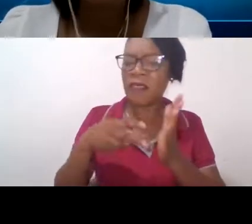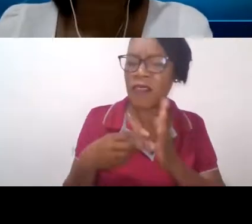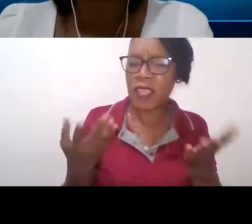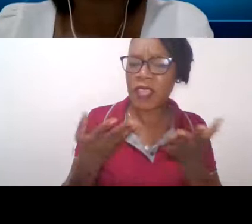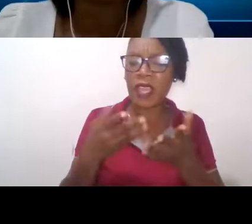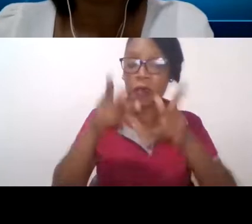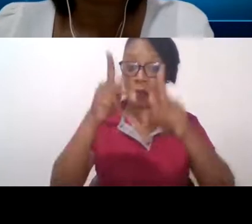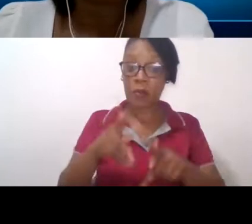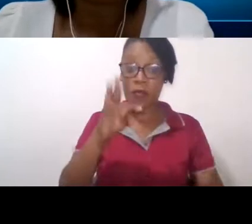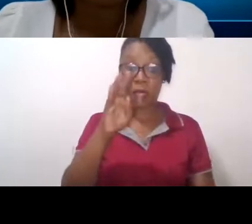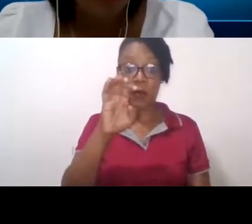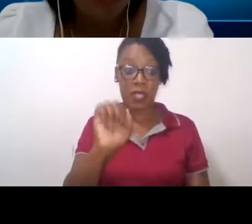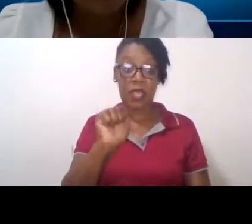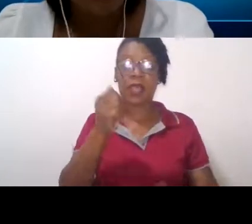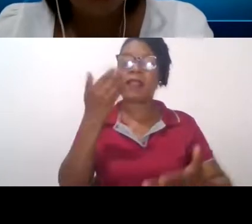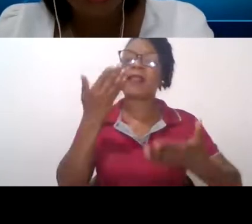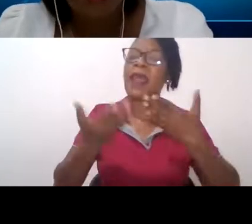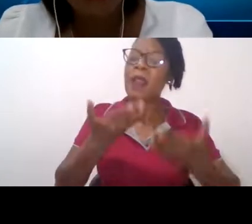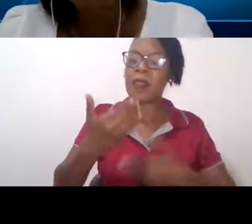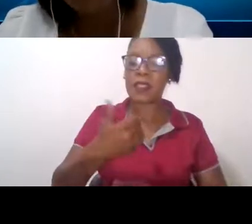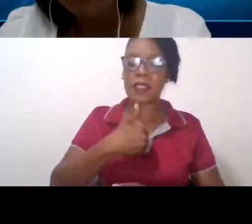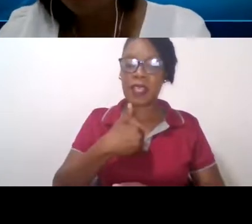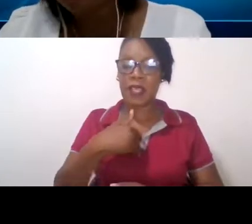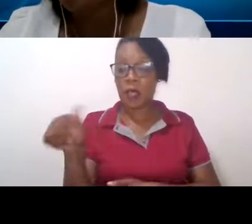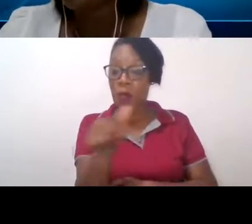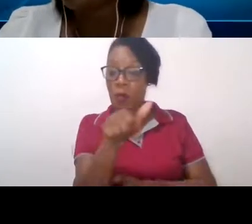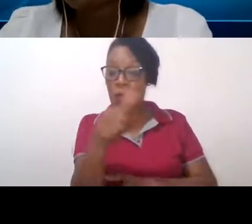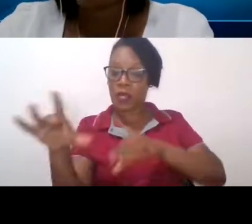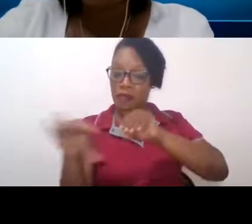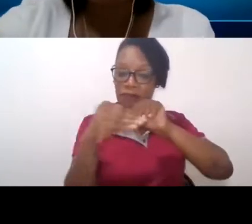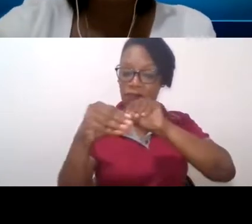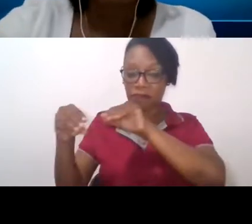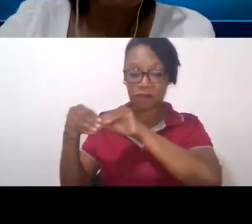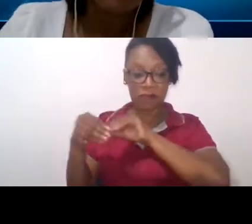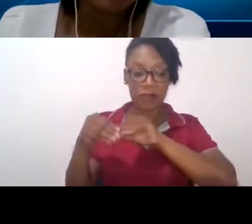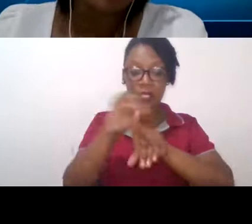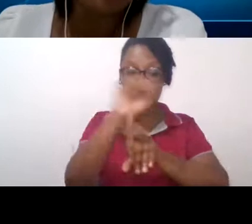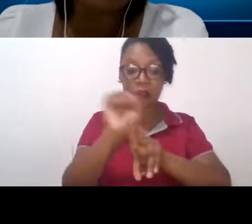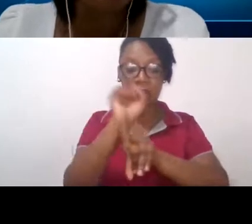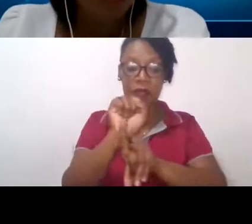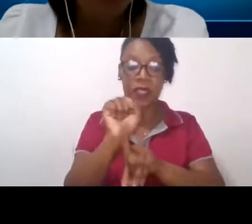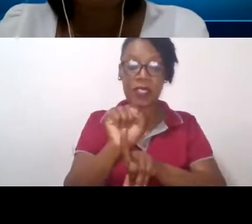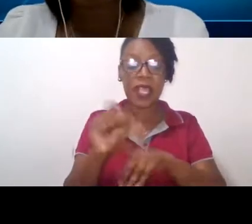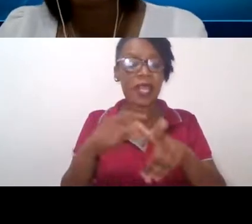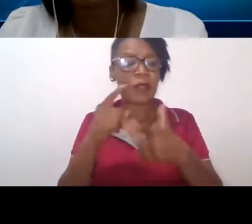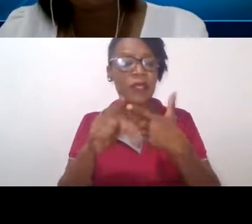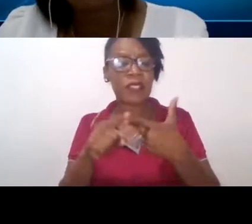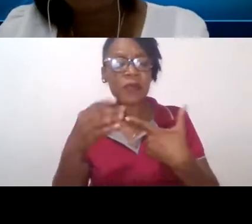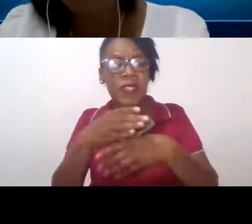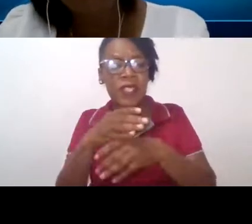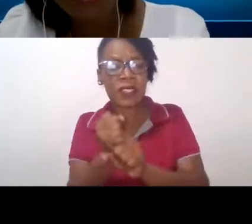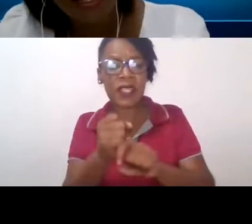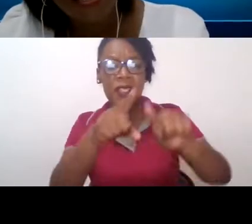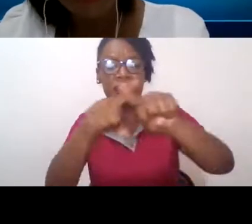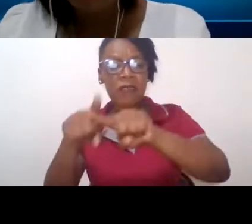también puede presentar condiciones asociadas. ¿Y por qué es importante eso? Porque si vamos a ir generando recursos, vamos a